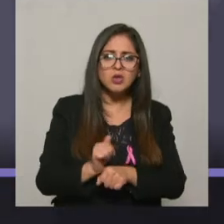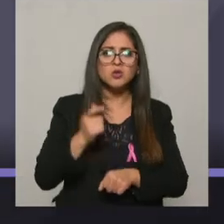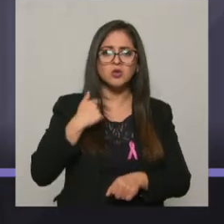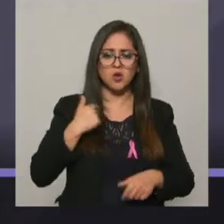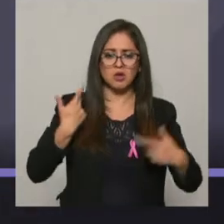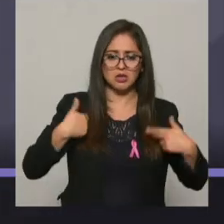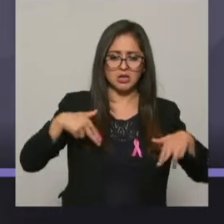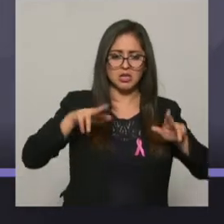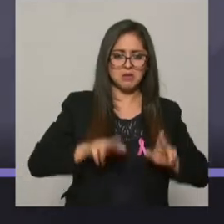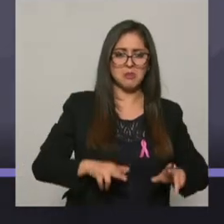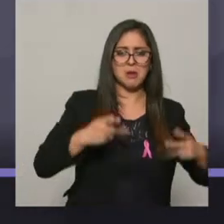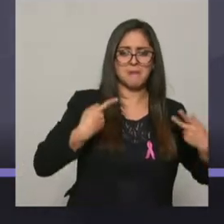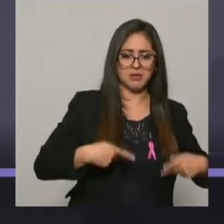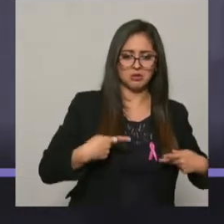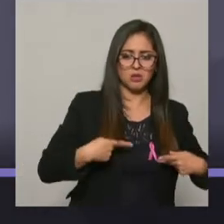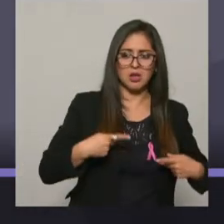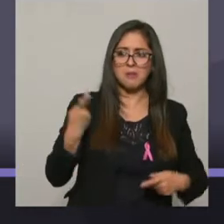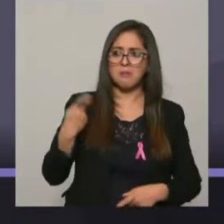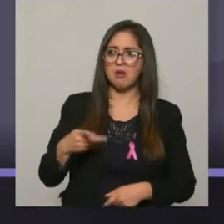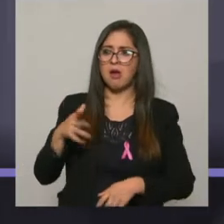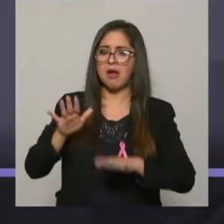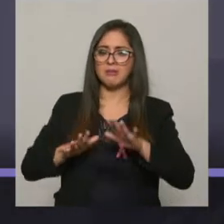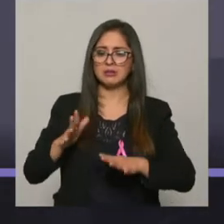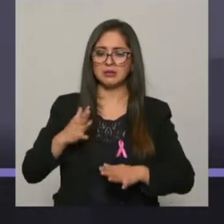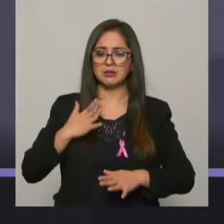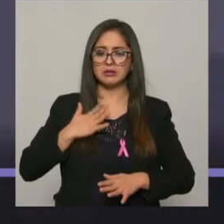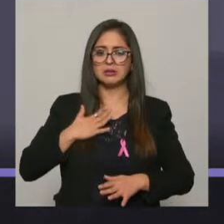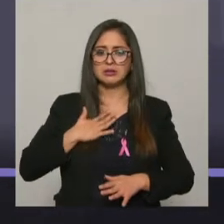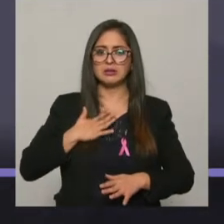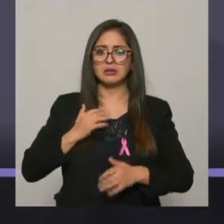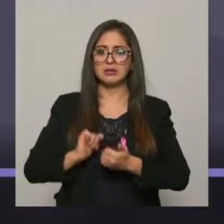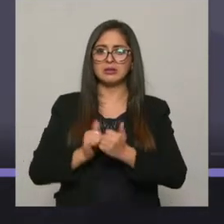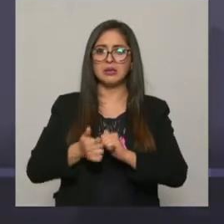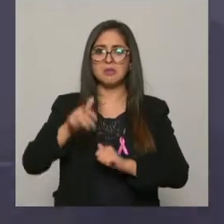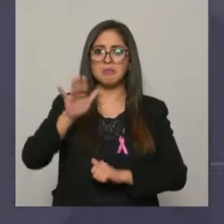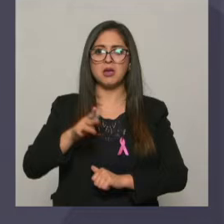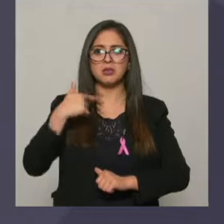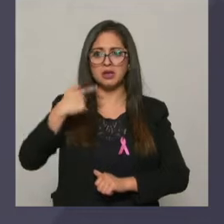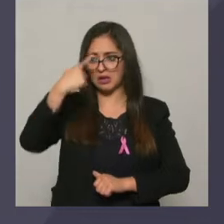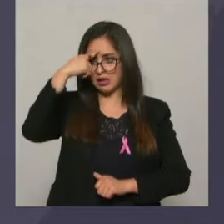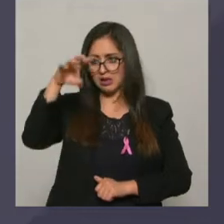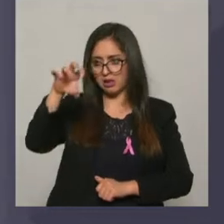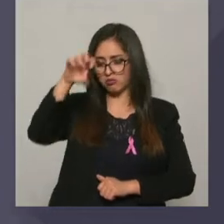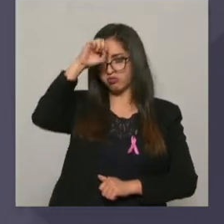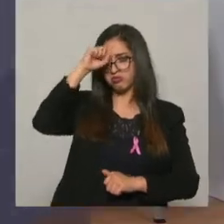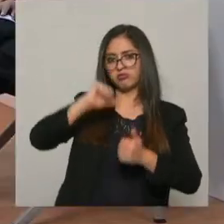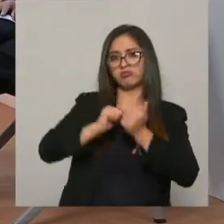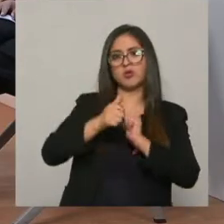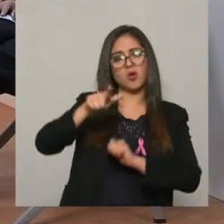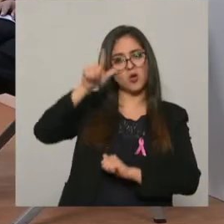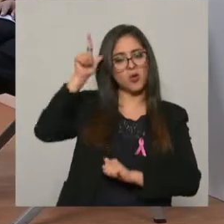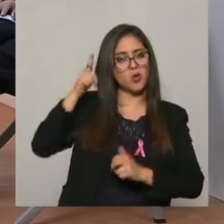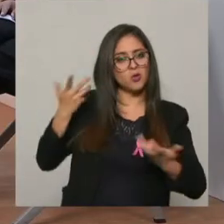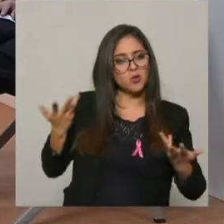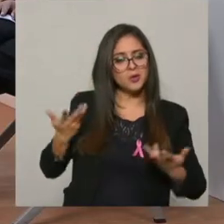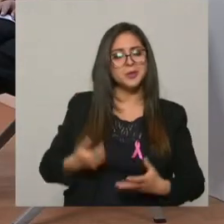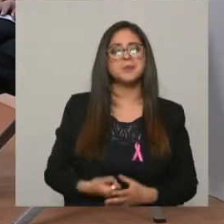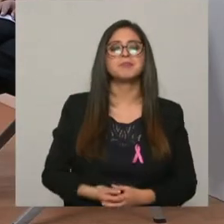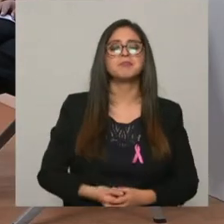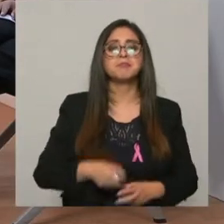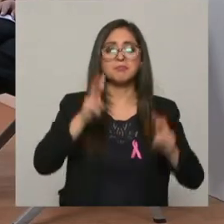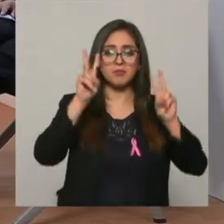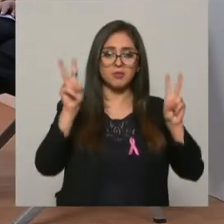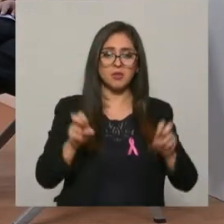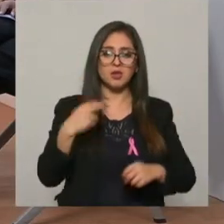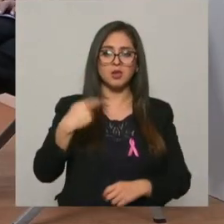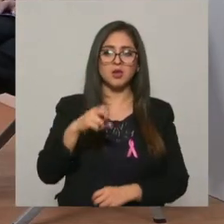no en el actor, en donde yo ya de pronto, pues me podría volver loco yo, quizá, ¿no? Claro, totalmente. La obra se llama Sobrenatural,